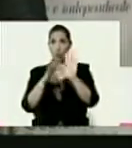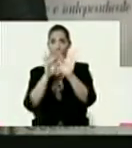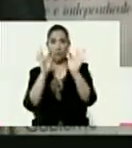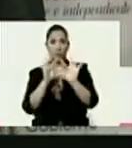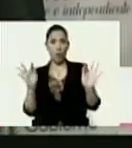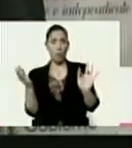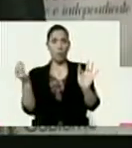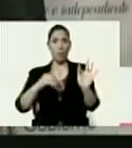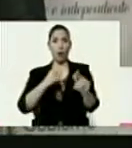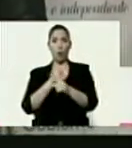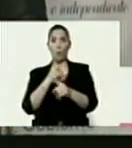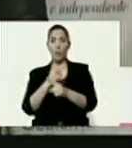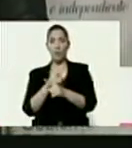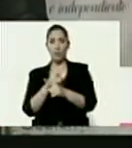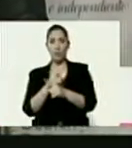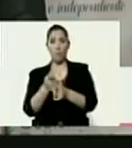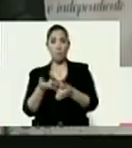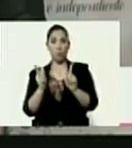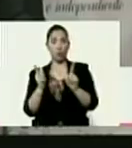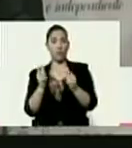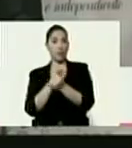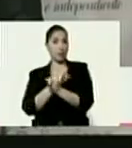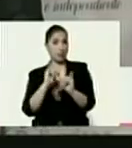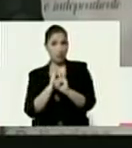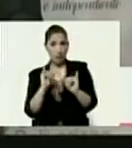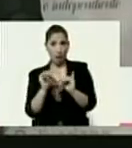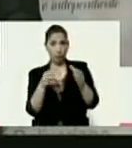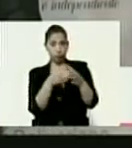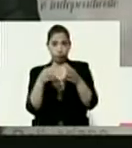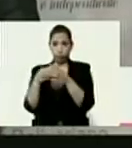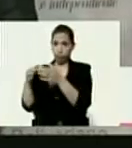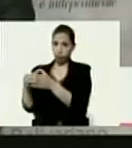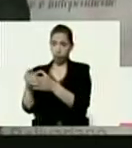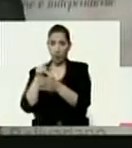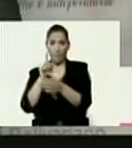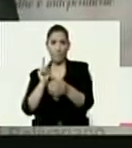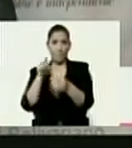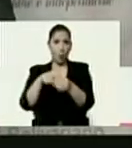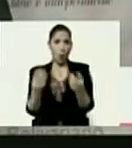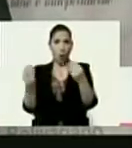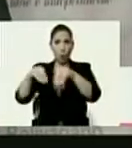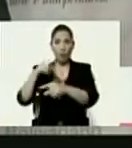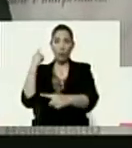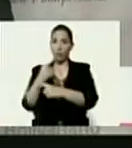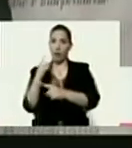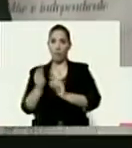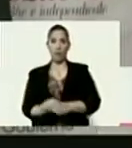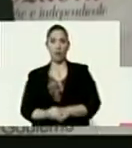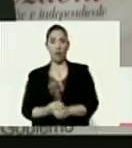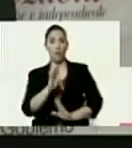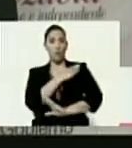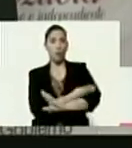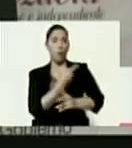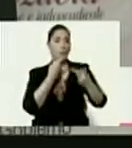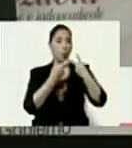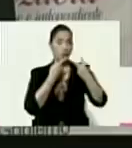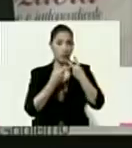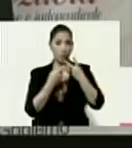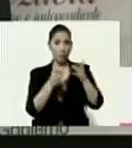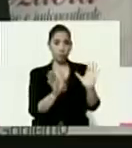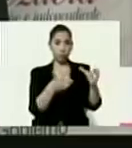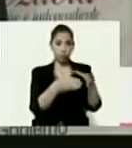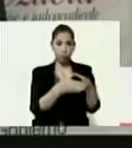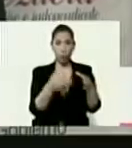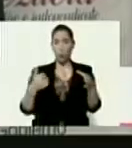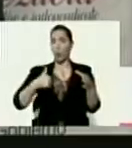competitiva posible. De hecho, ya se conformó, y eso forma parte de un acuerdo, como debe ser, entre fuerzas políticas en un parlamento en